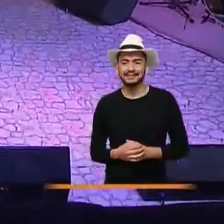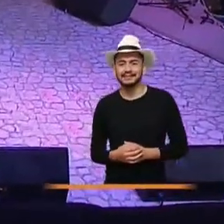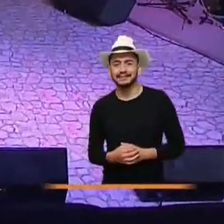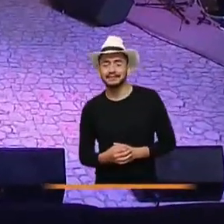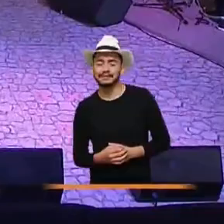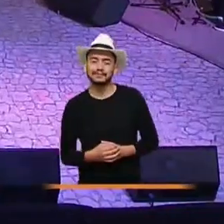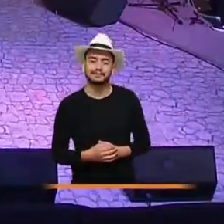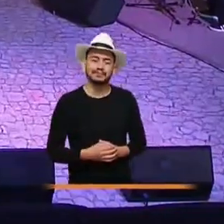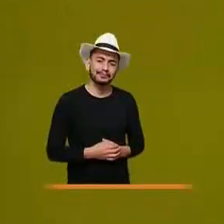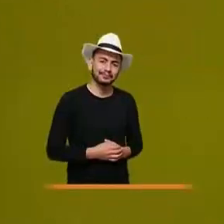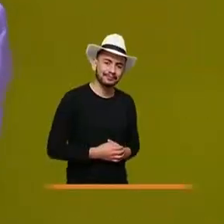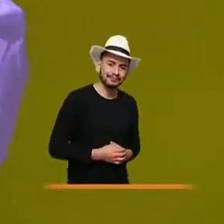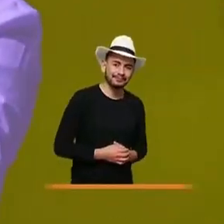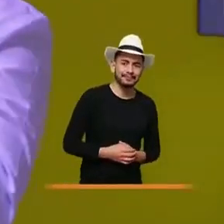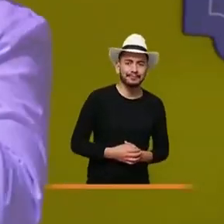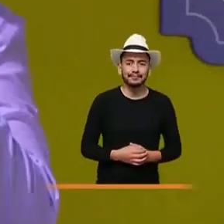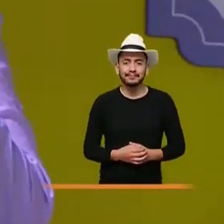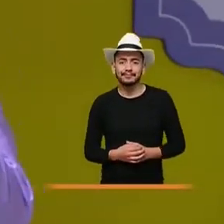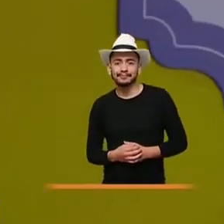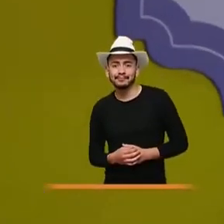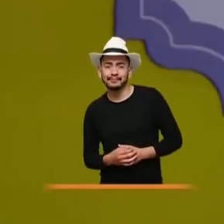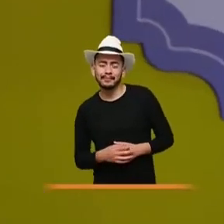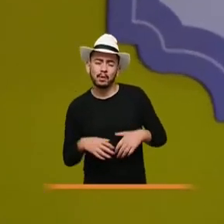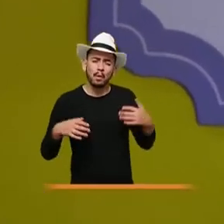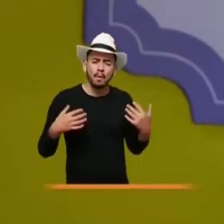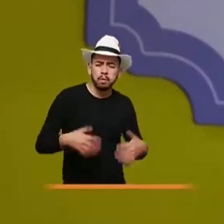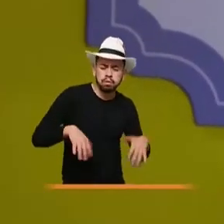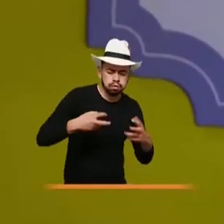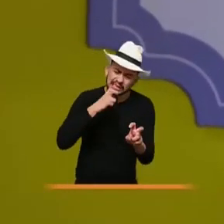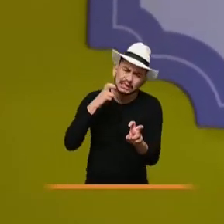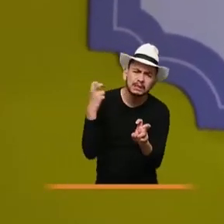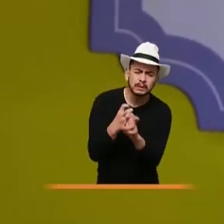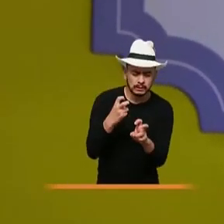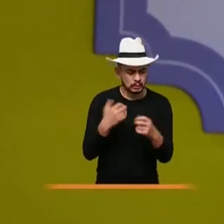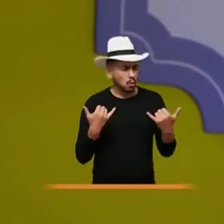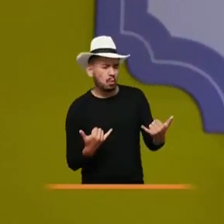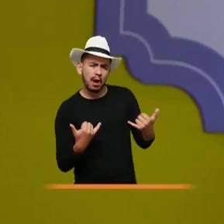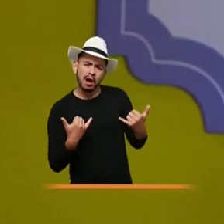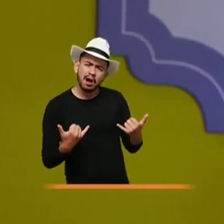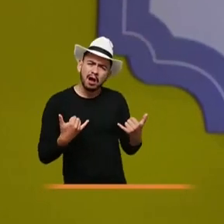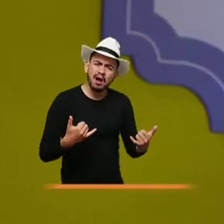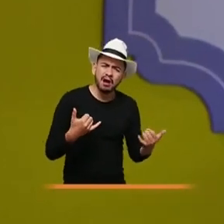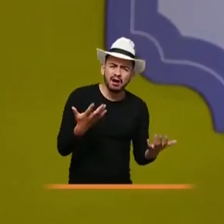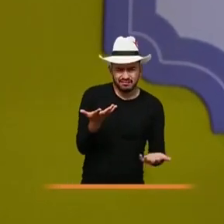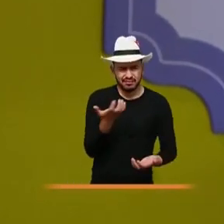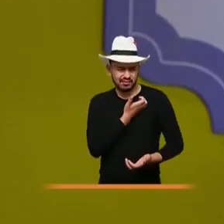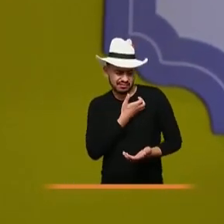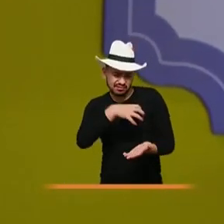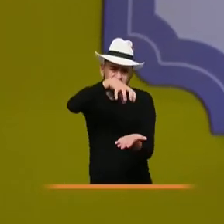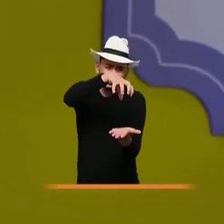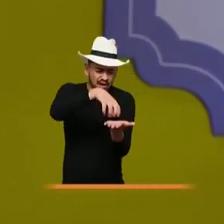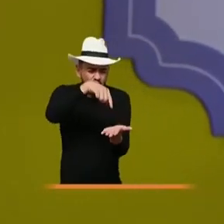aunque es muy duro el momento hoy gracias a la alcaldía aquí